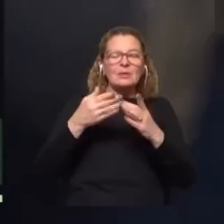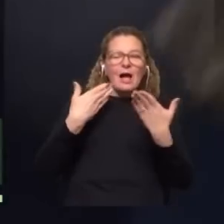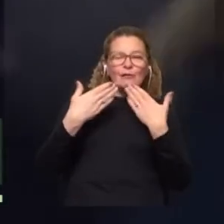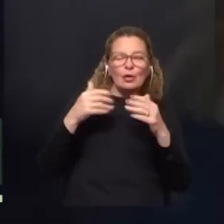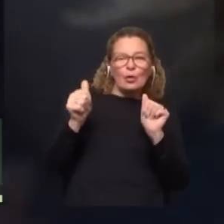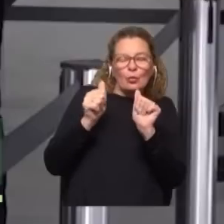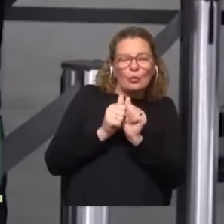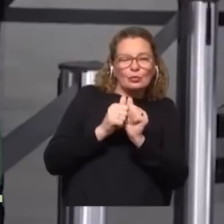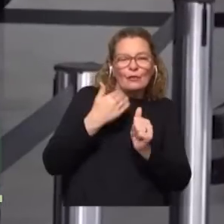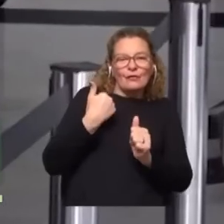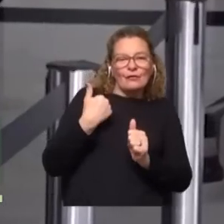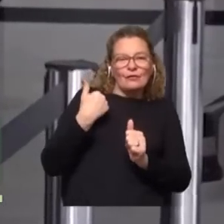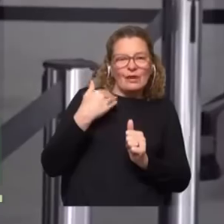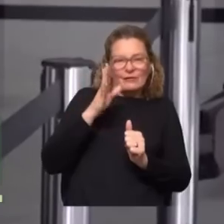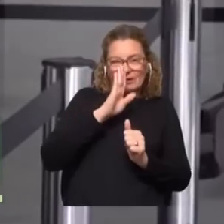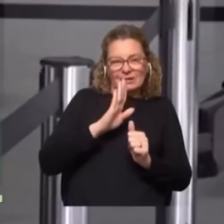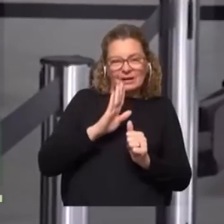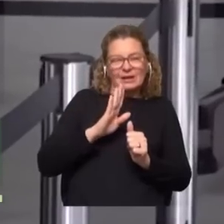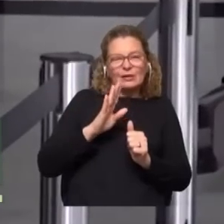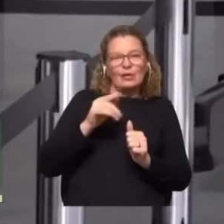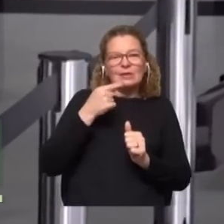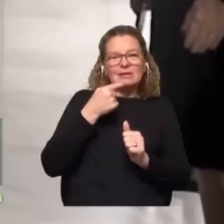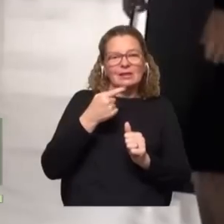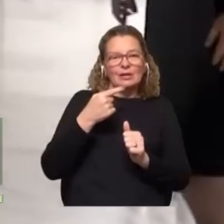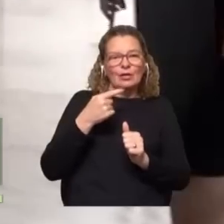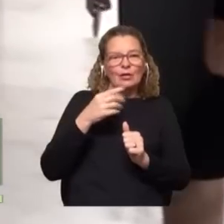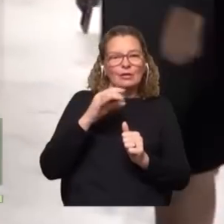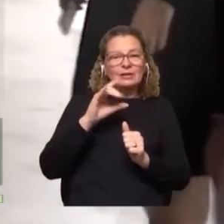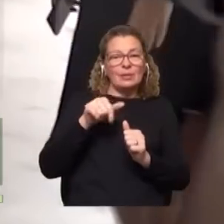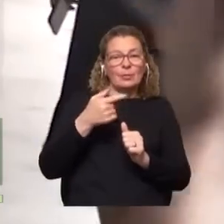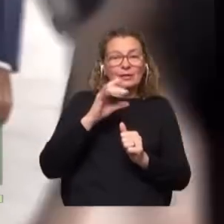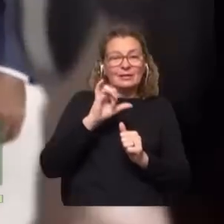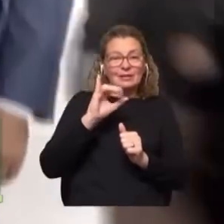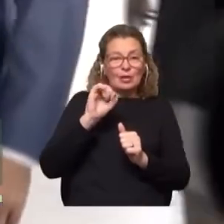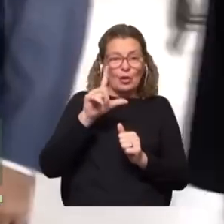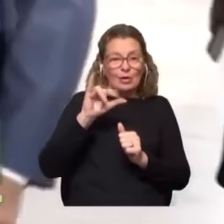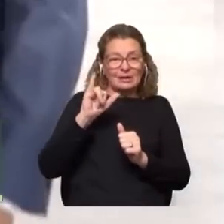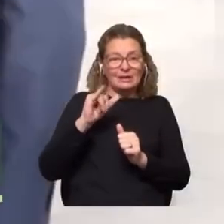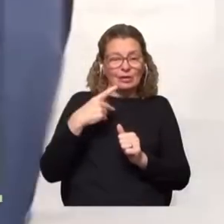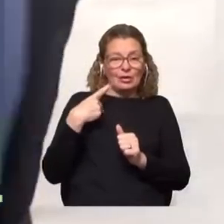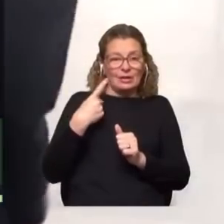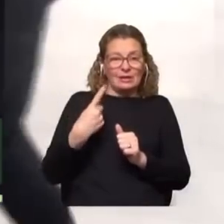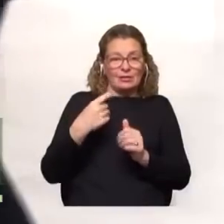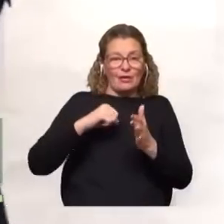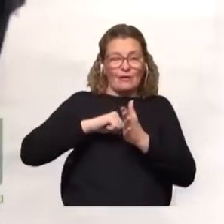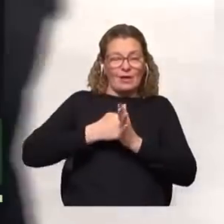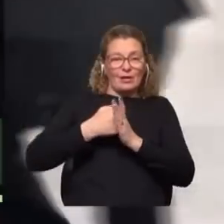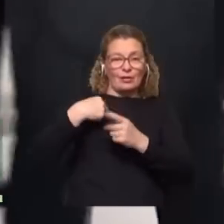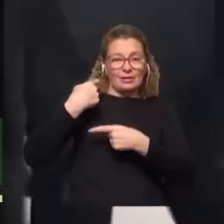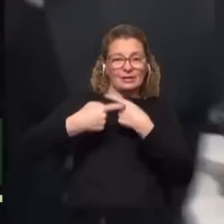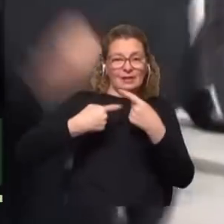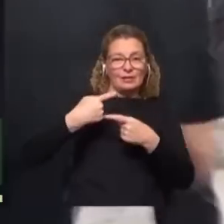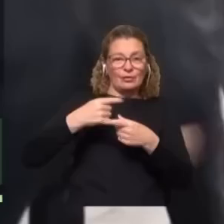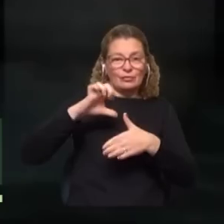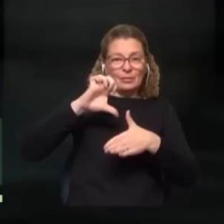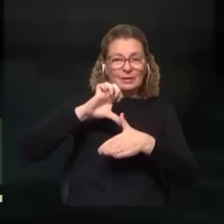se amplió con la presencia del embajador argentino en Brasil Daniel scioli y los principales directivos del banco de desarrollo de América Latina